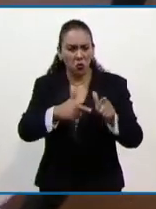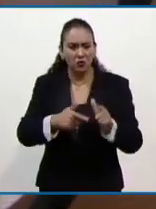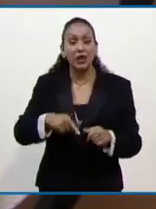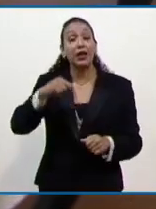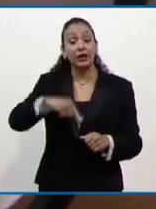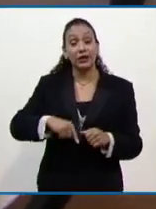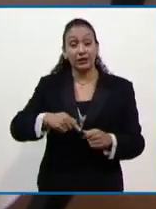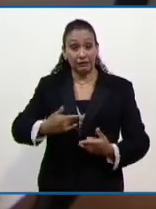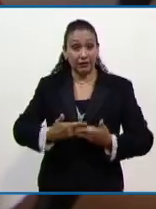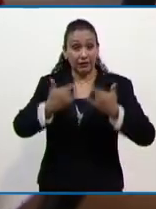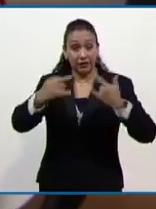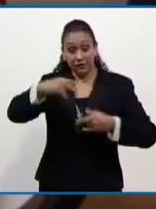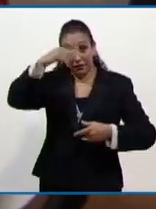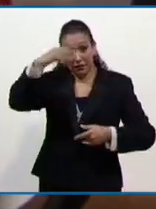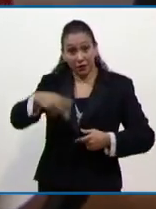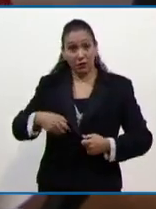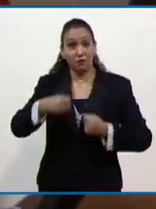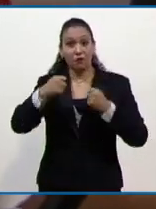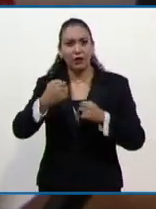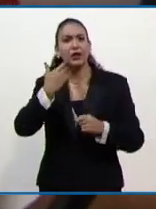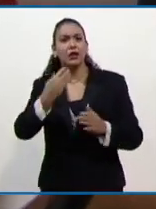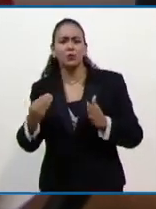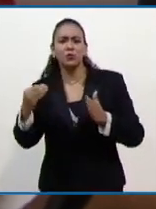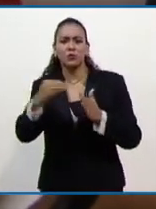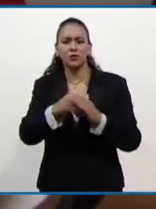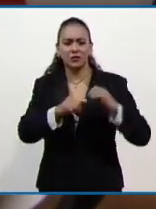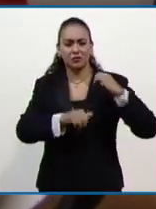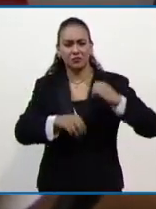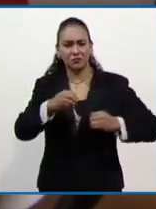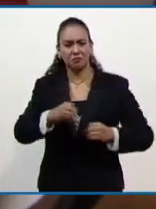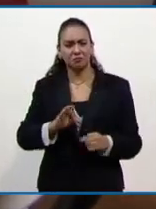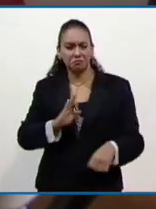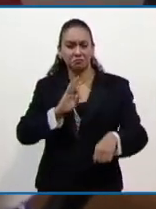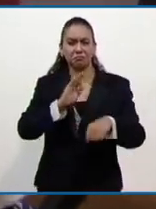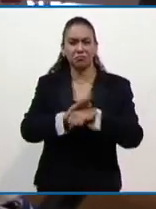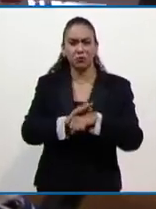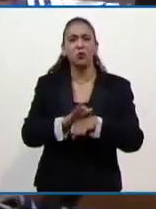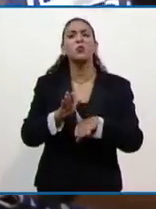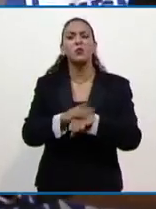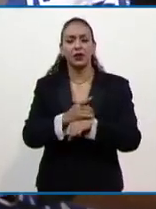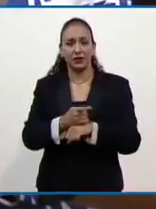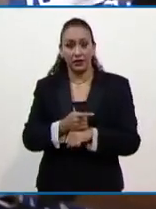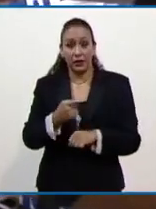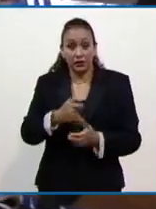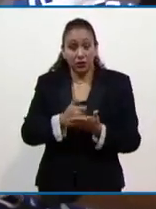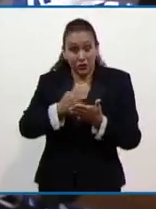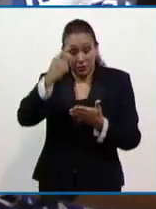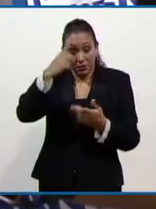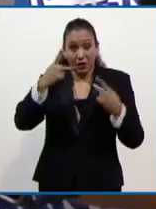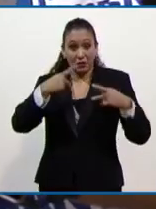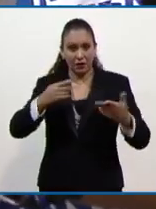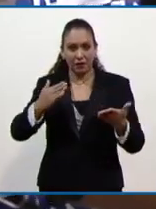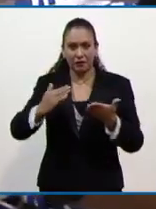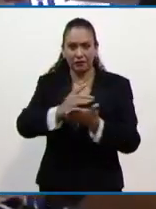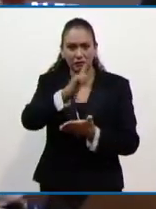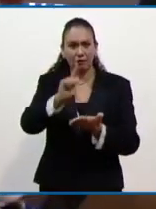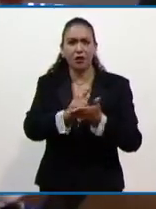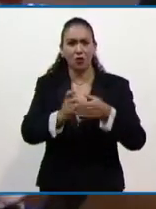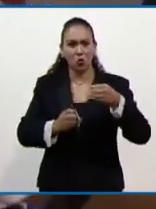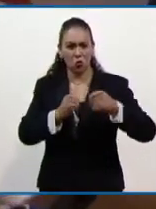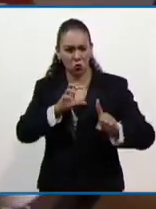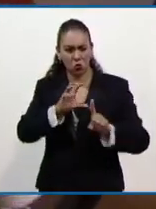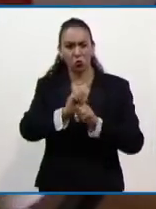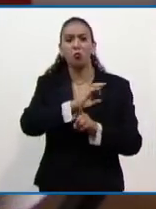historia judicial que nos conduce siempre a la templanza, a la justicia social, pero